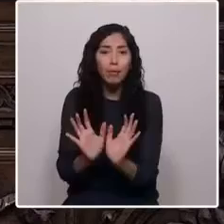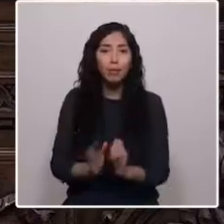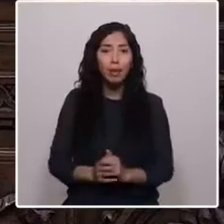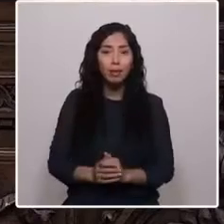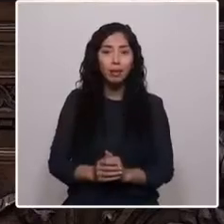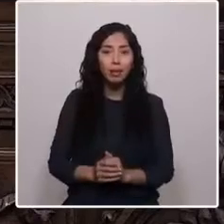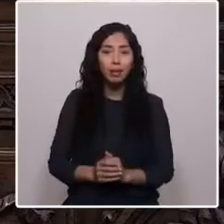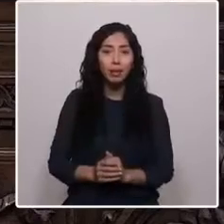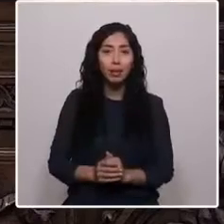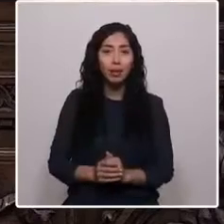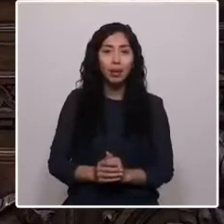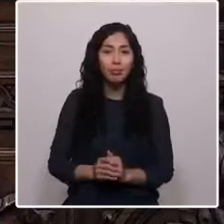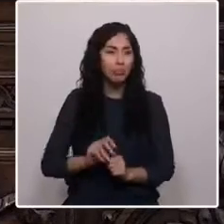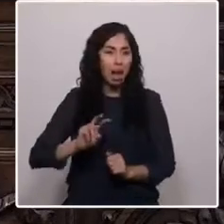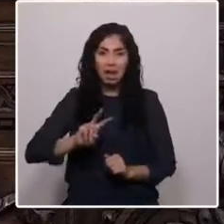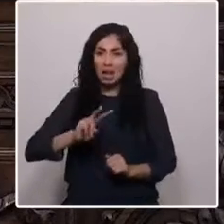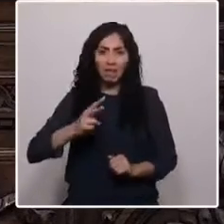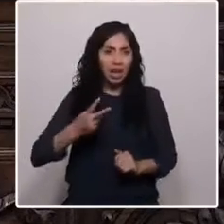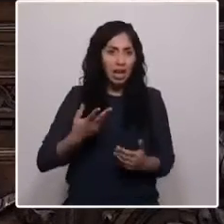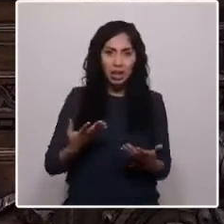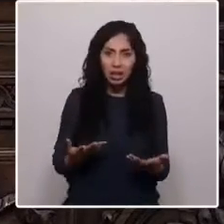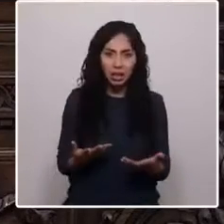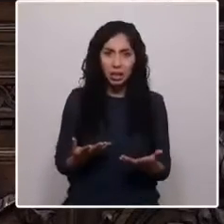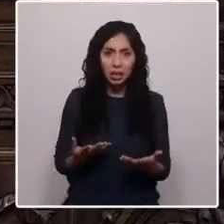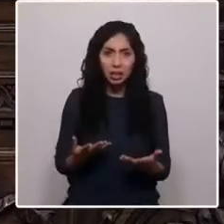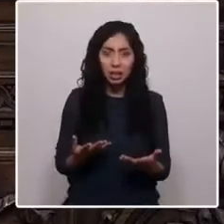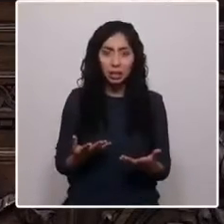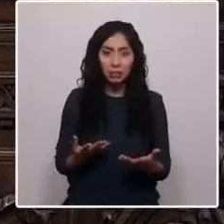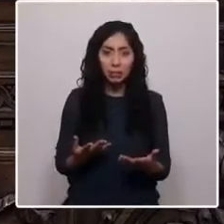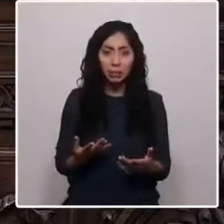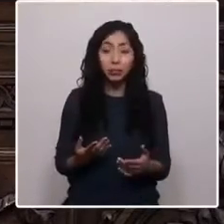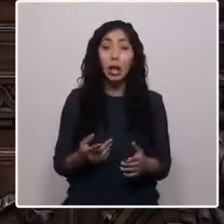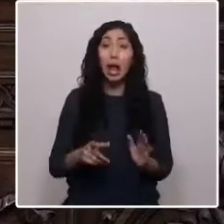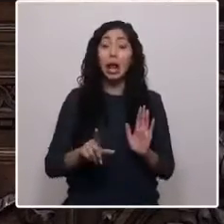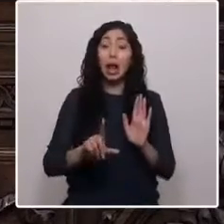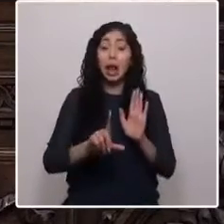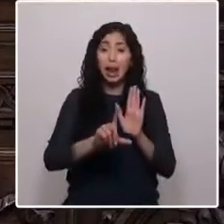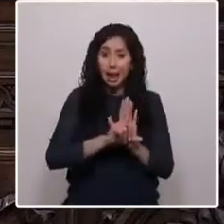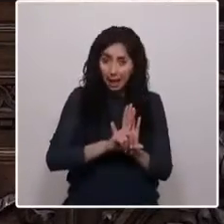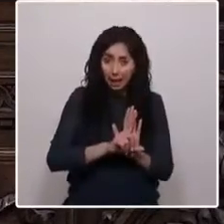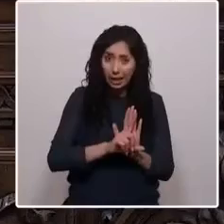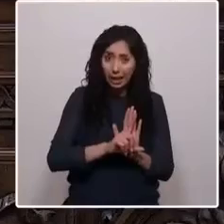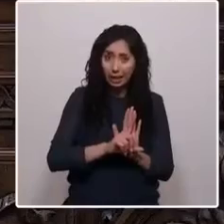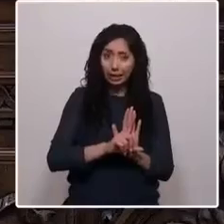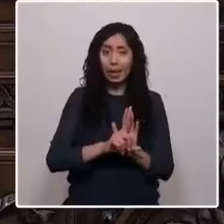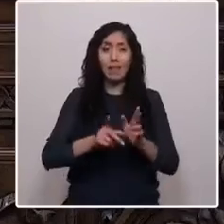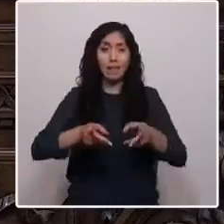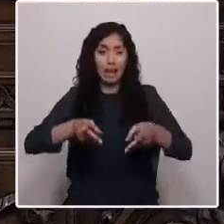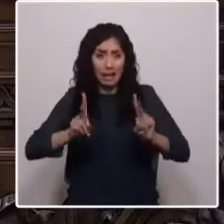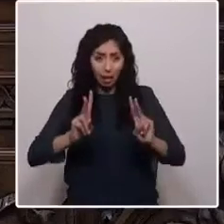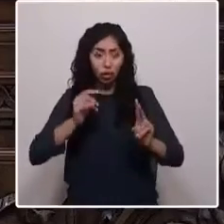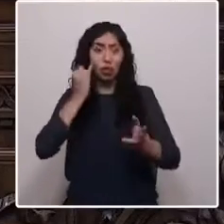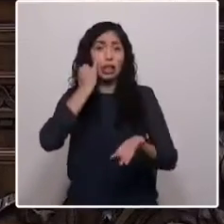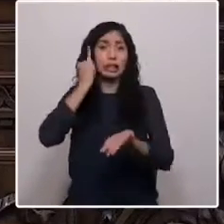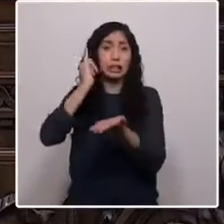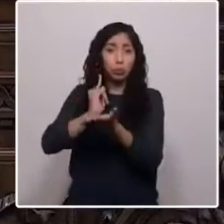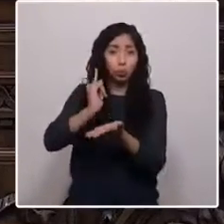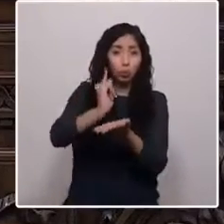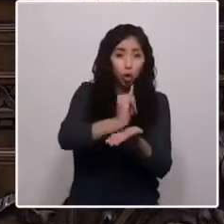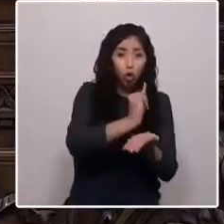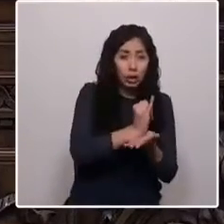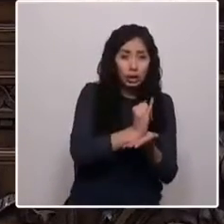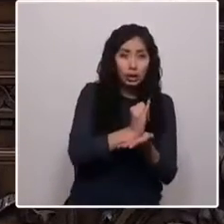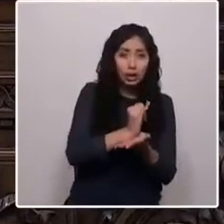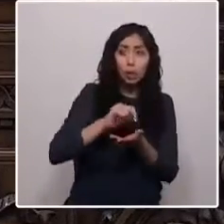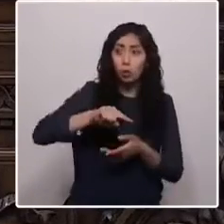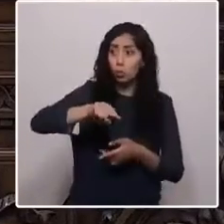Por el contrario, son las leyes, el derecho, las instituciones, nuestros